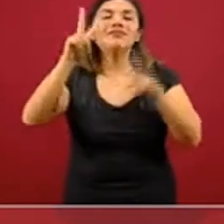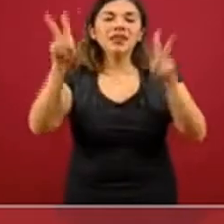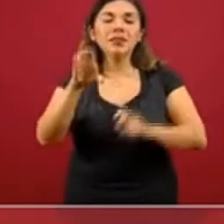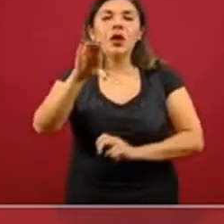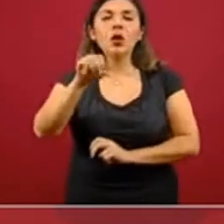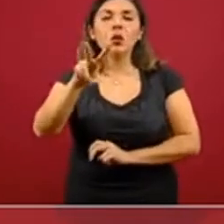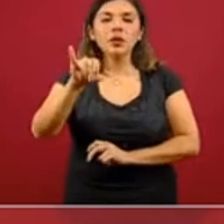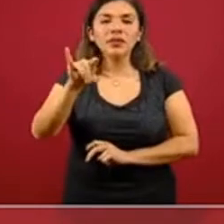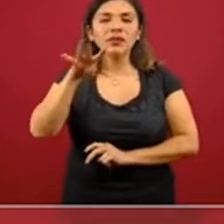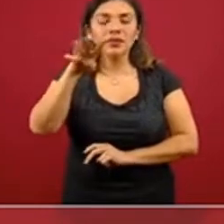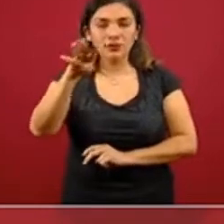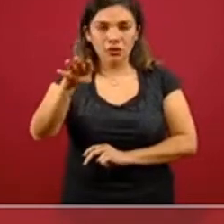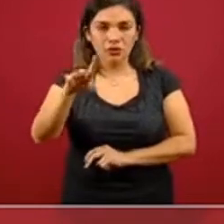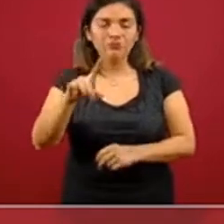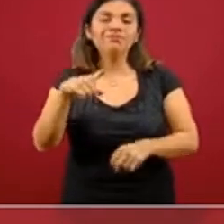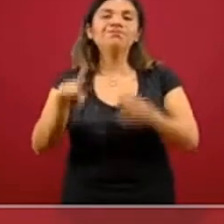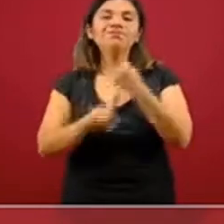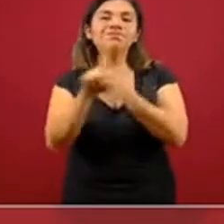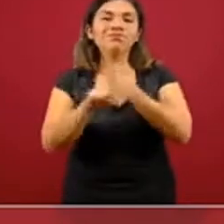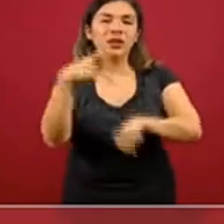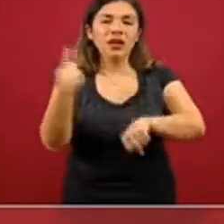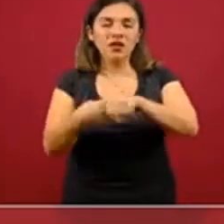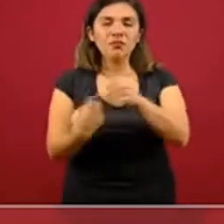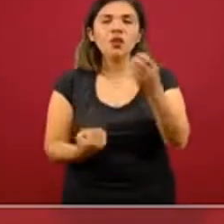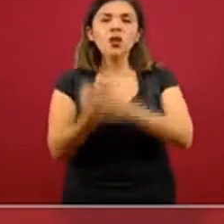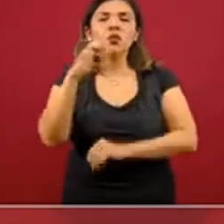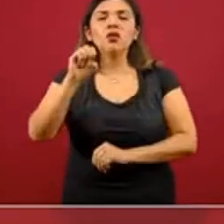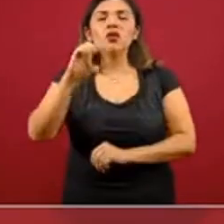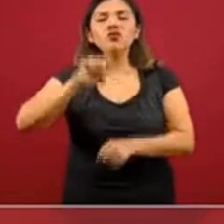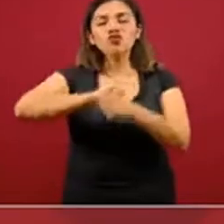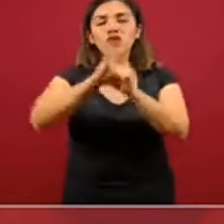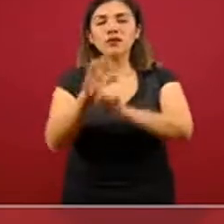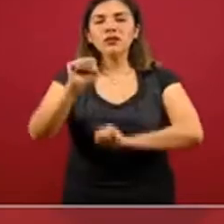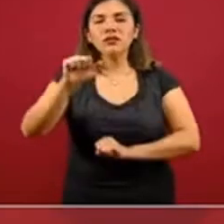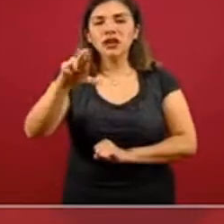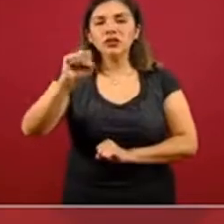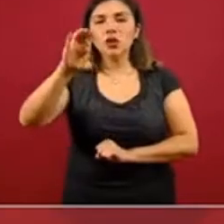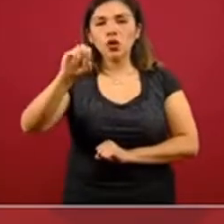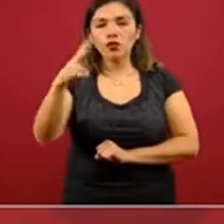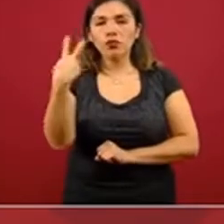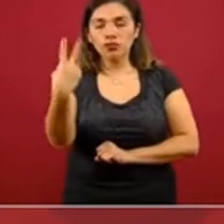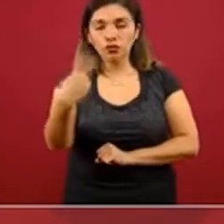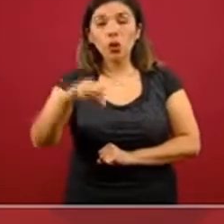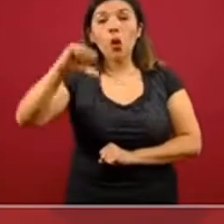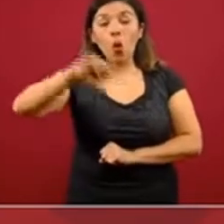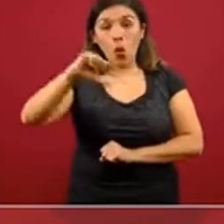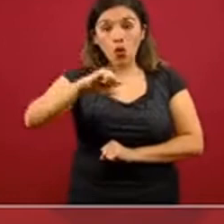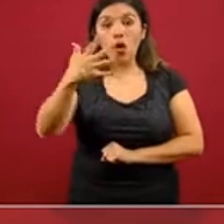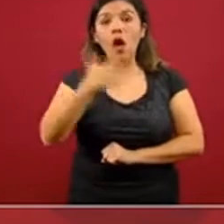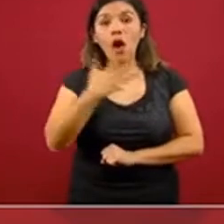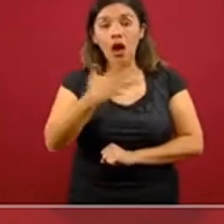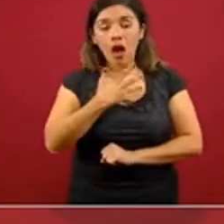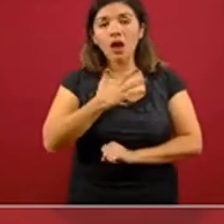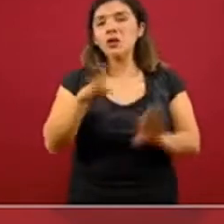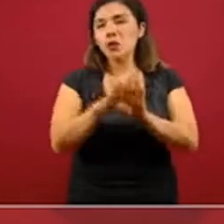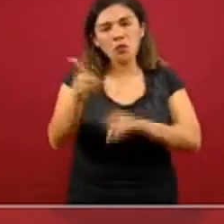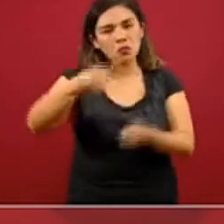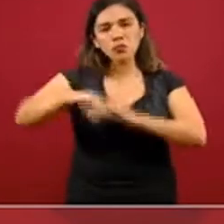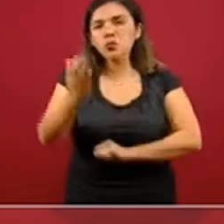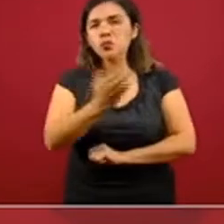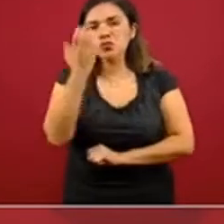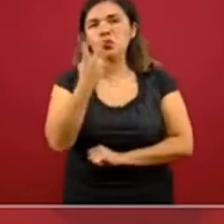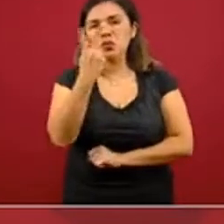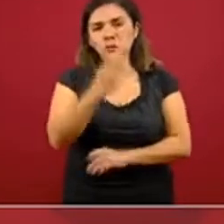COVID-19, la pandemia causada por el nuevo coronavirus SARS-CoV-2. Hoy vamos a tener, como es habitual,